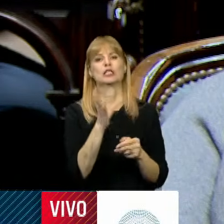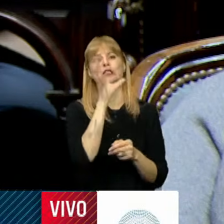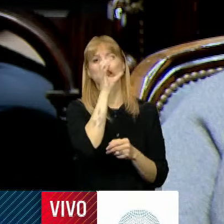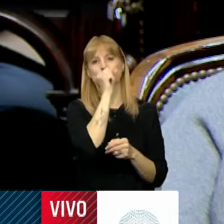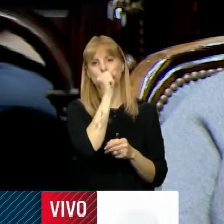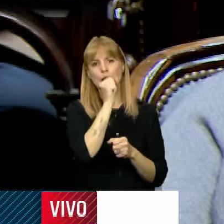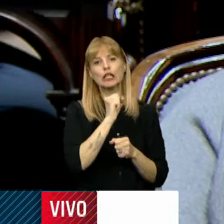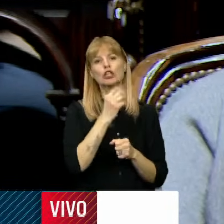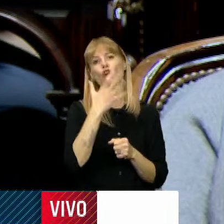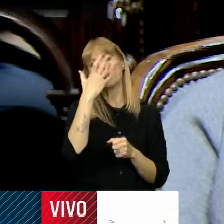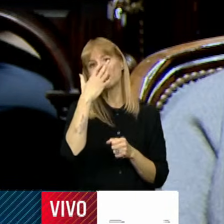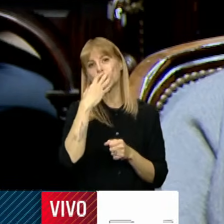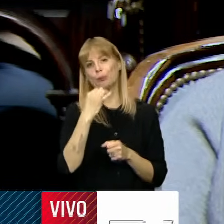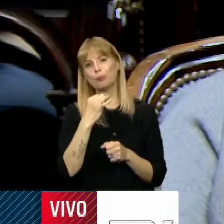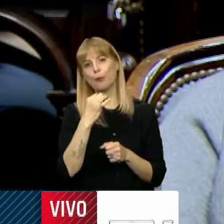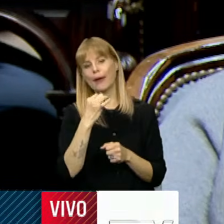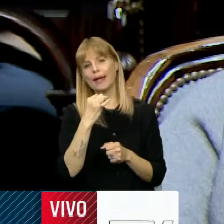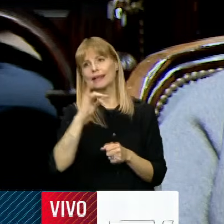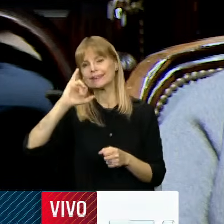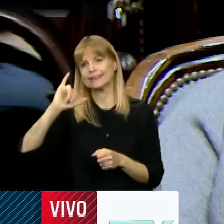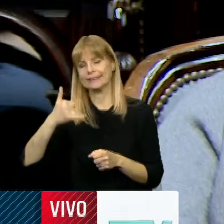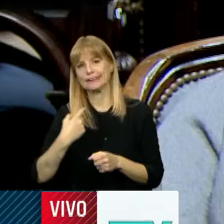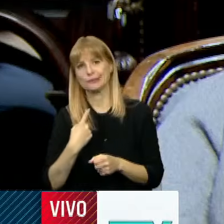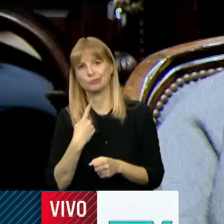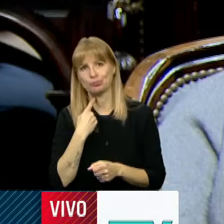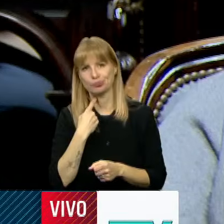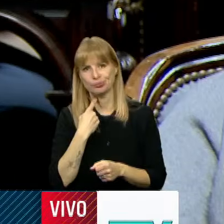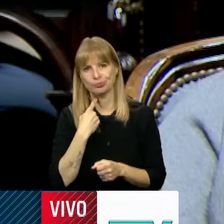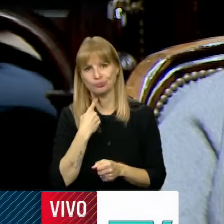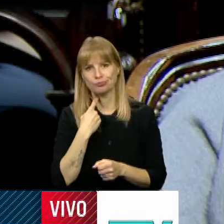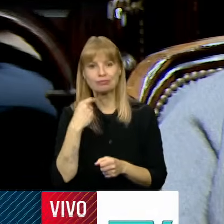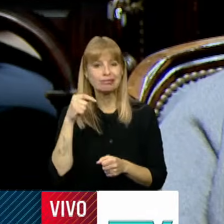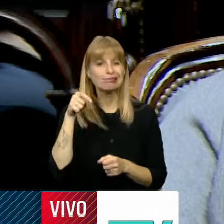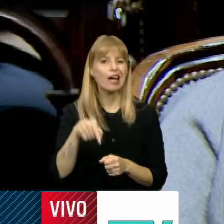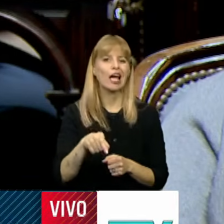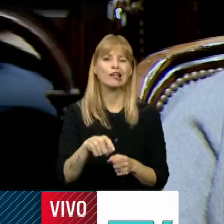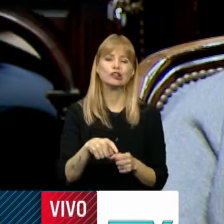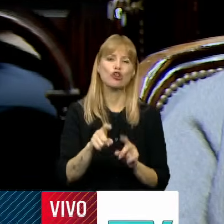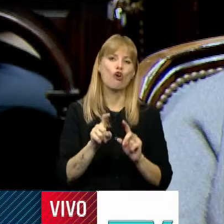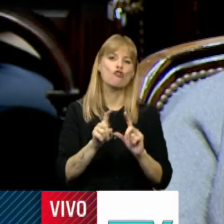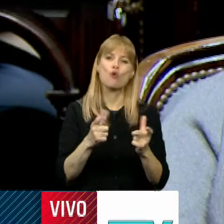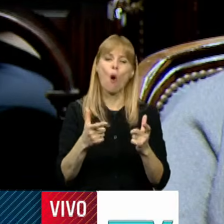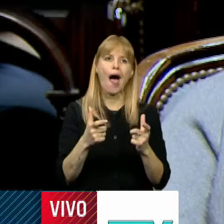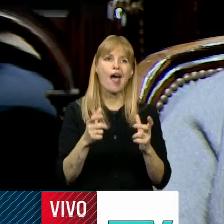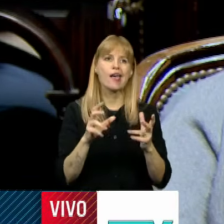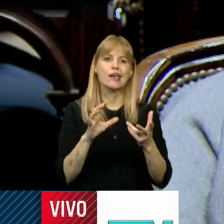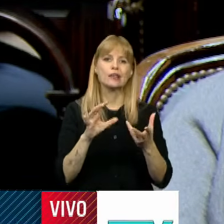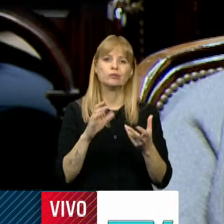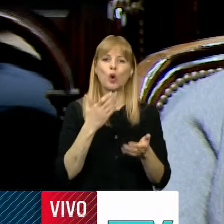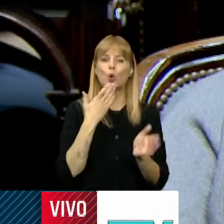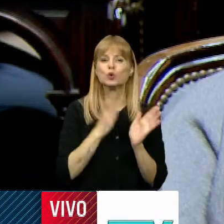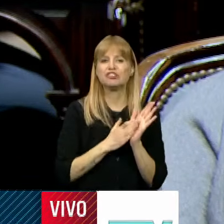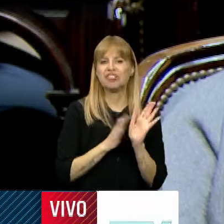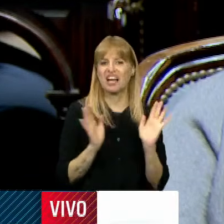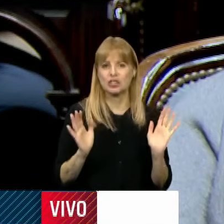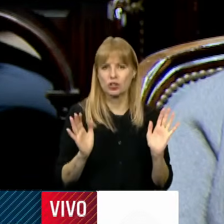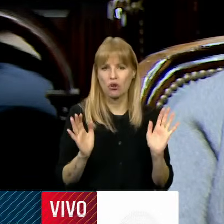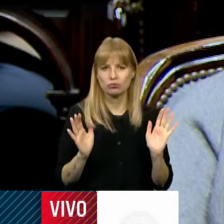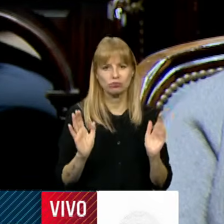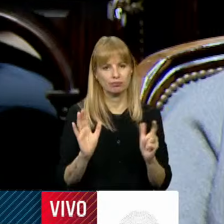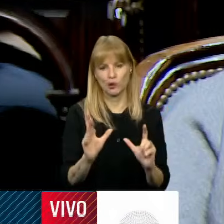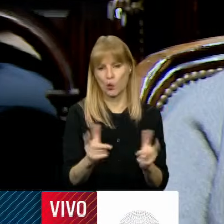y después de admitir que sí lo hice. Esto no tiene ningún tipo de justificación